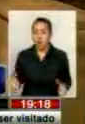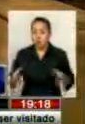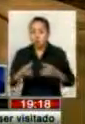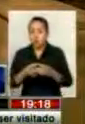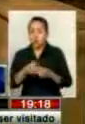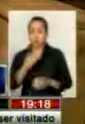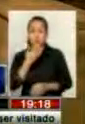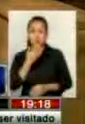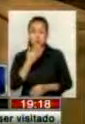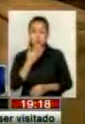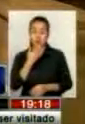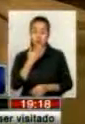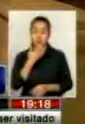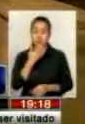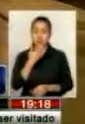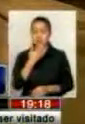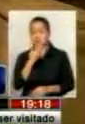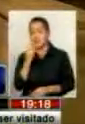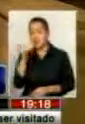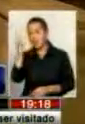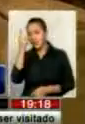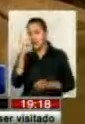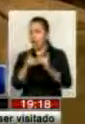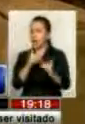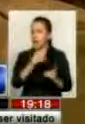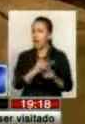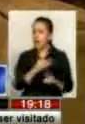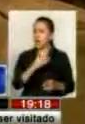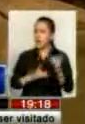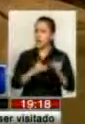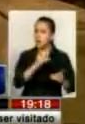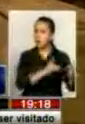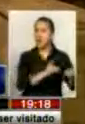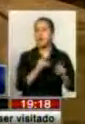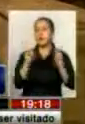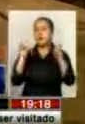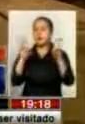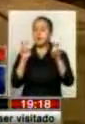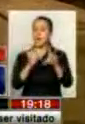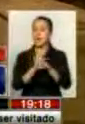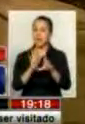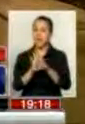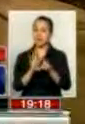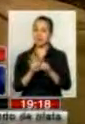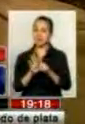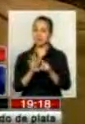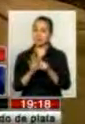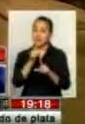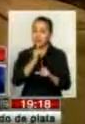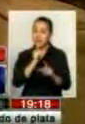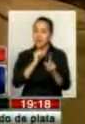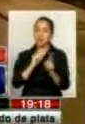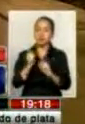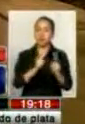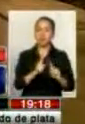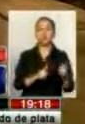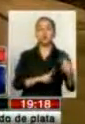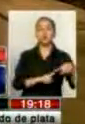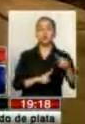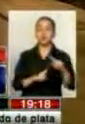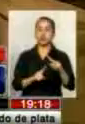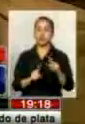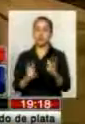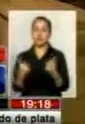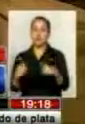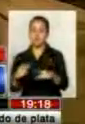incluso poder ver, obviamente, que hay algunas materias legales que tenemos que coordinarnos con otras instancias ministeriales.